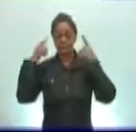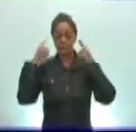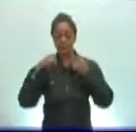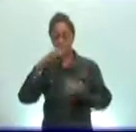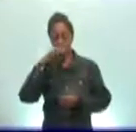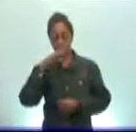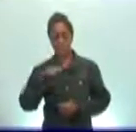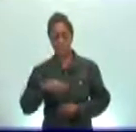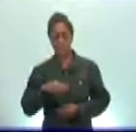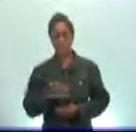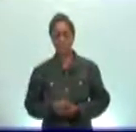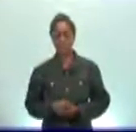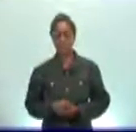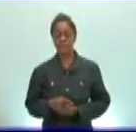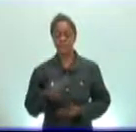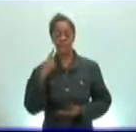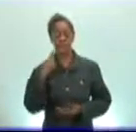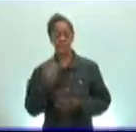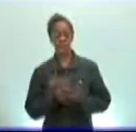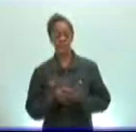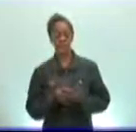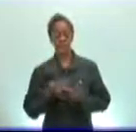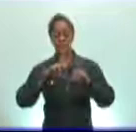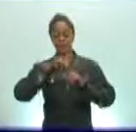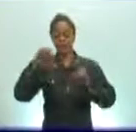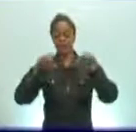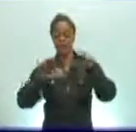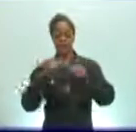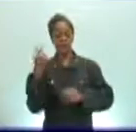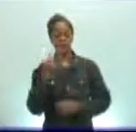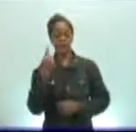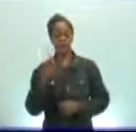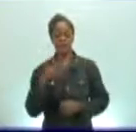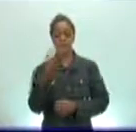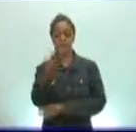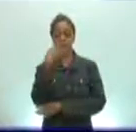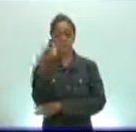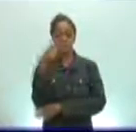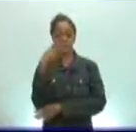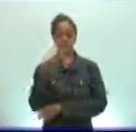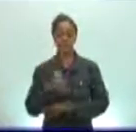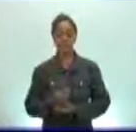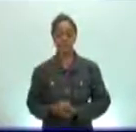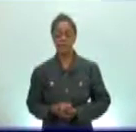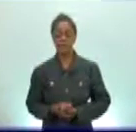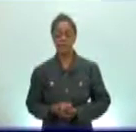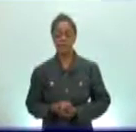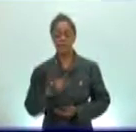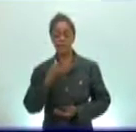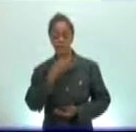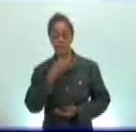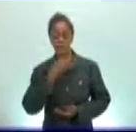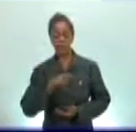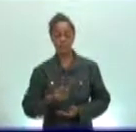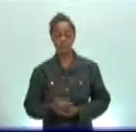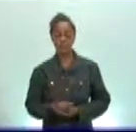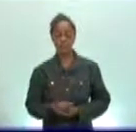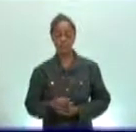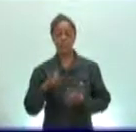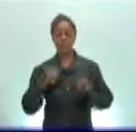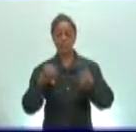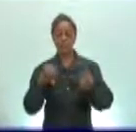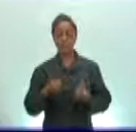niño, reflejado en la estrella solitaria de nuestra enseña nacional. Él fue un joven digno